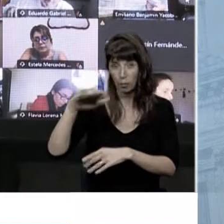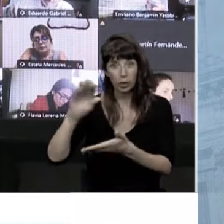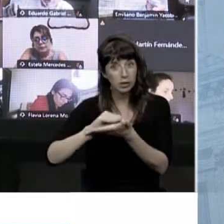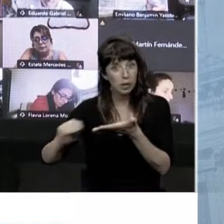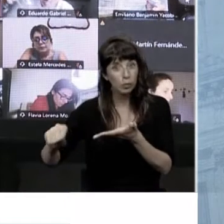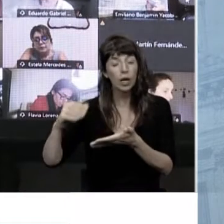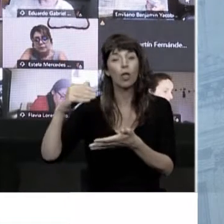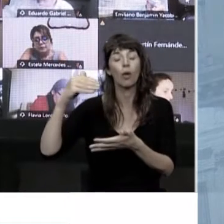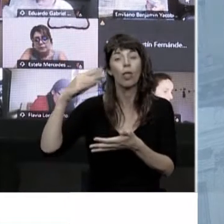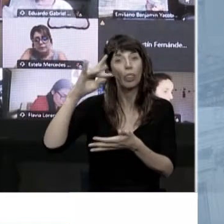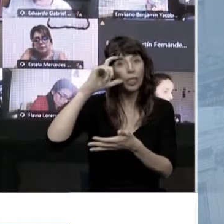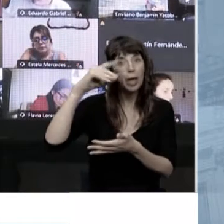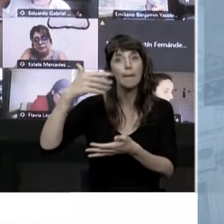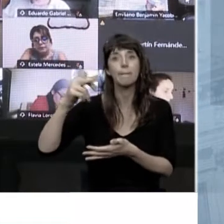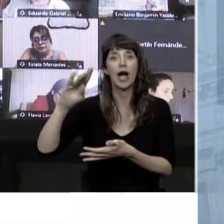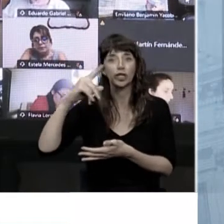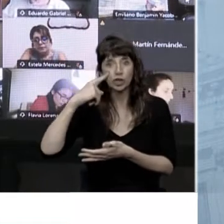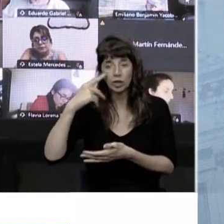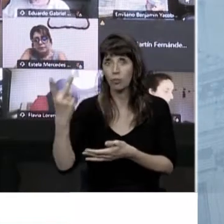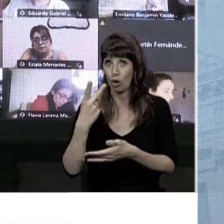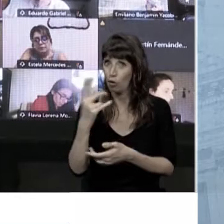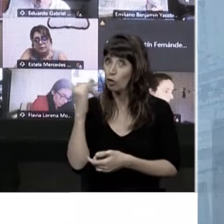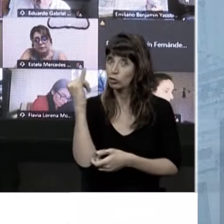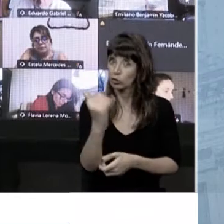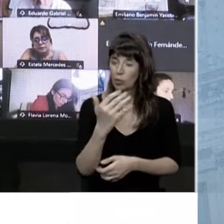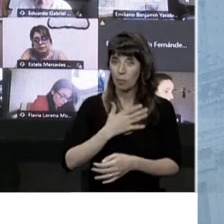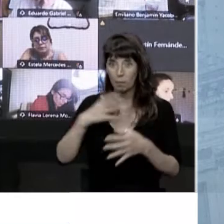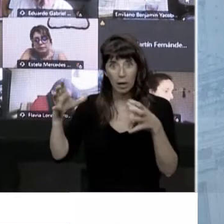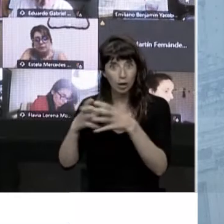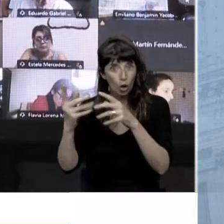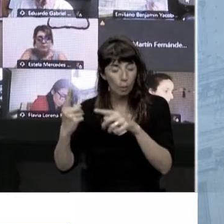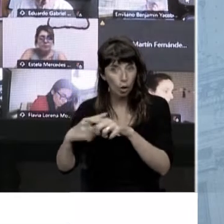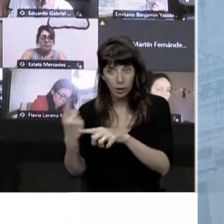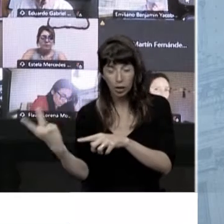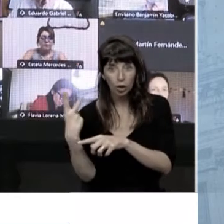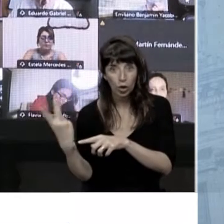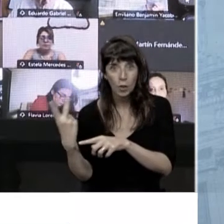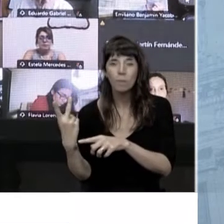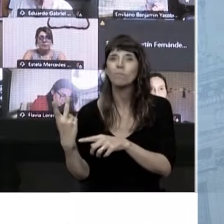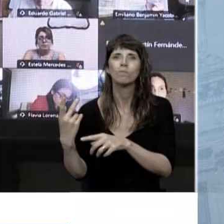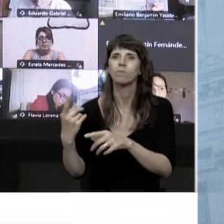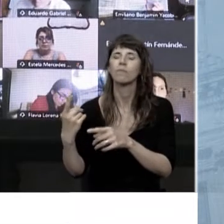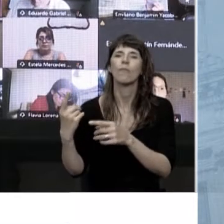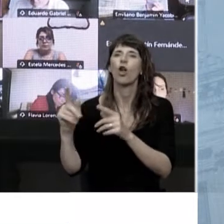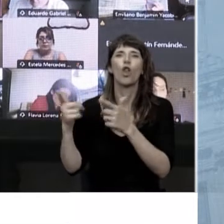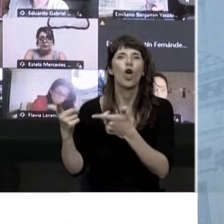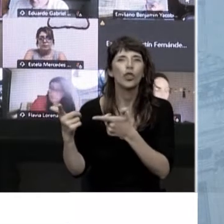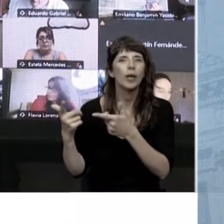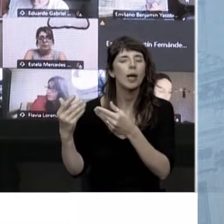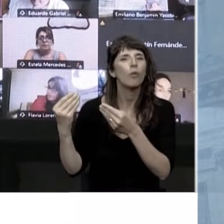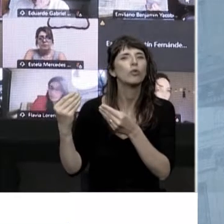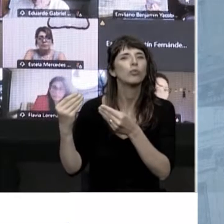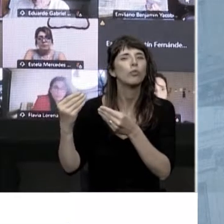Marchi hemos comunicado que nuestro interbloque no tuvo acceso a un compromiso que la presidencia de la